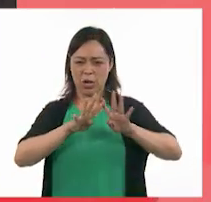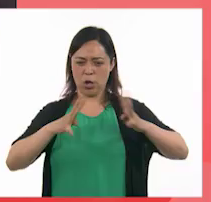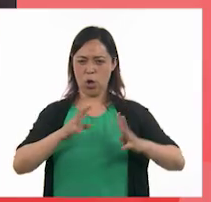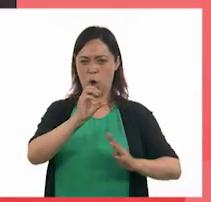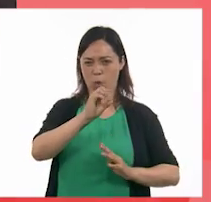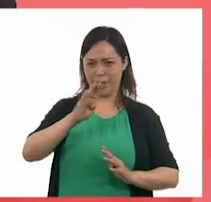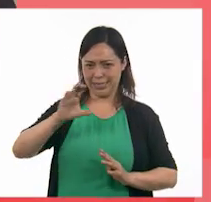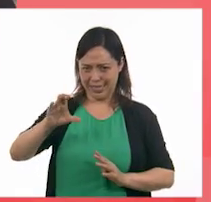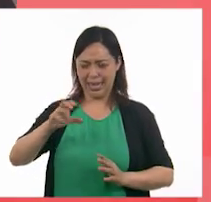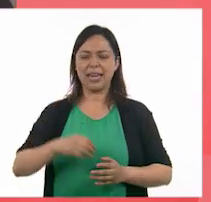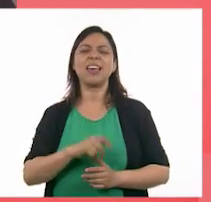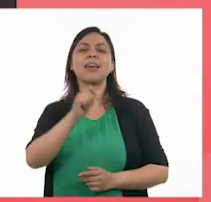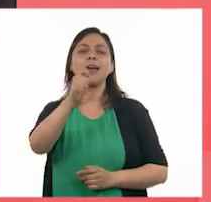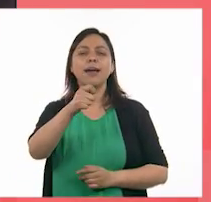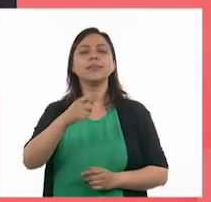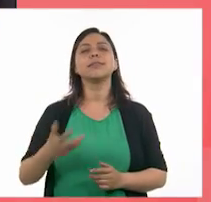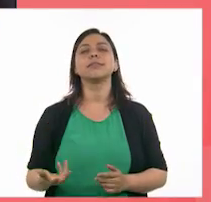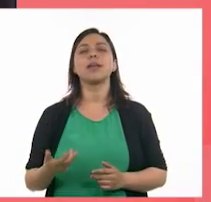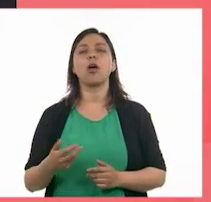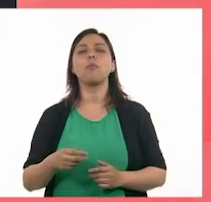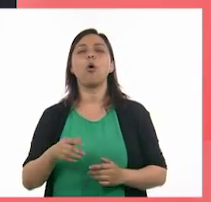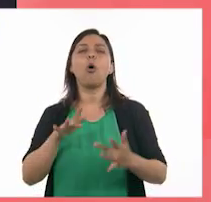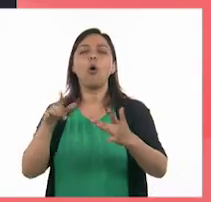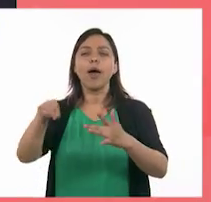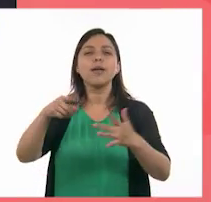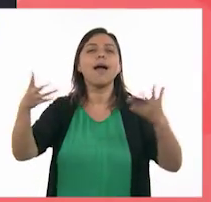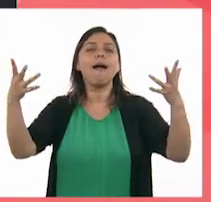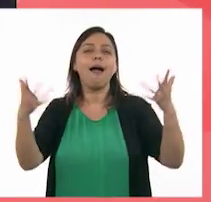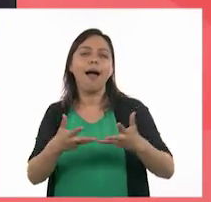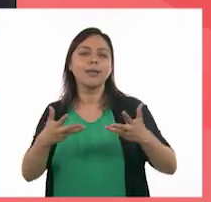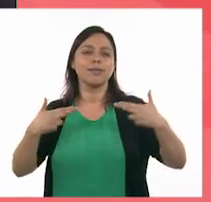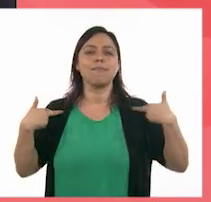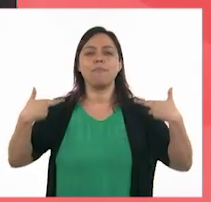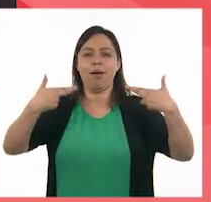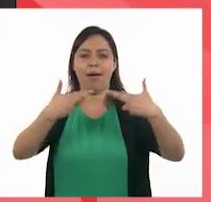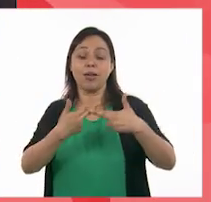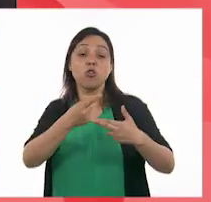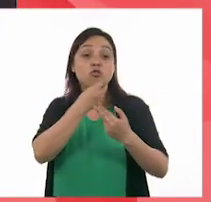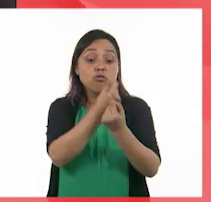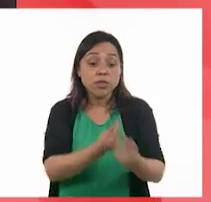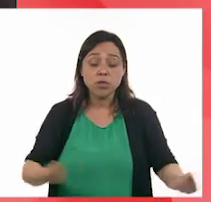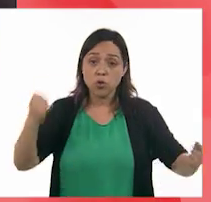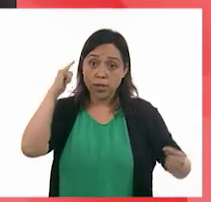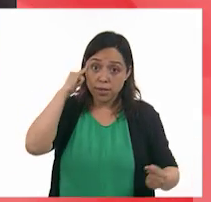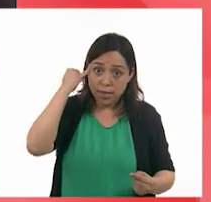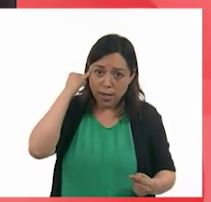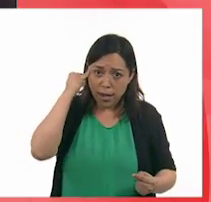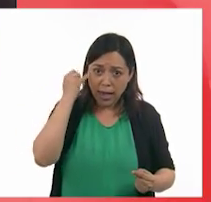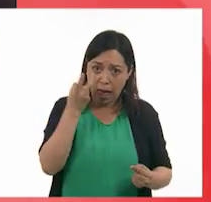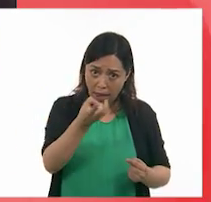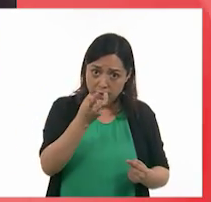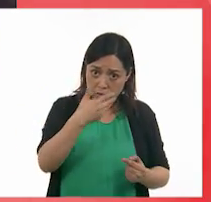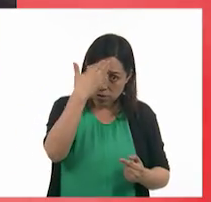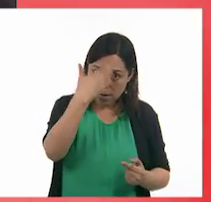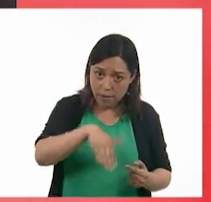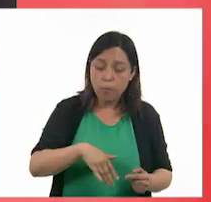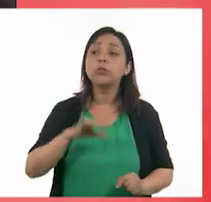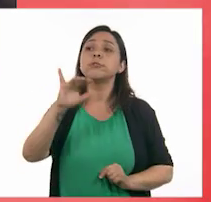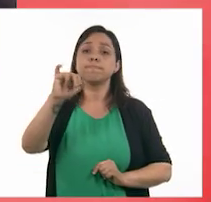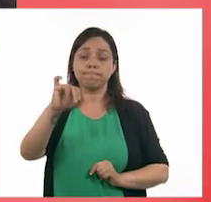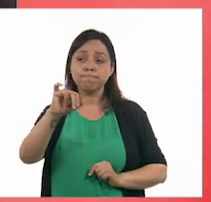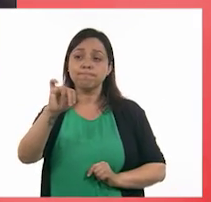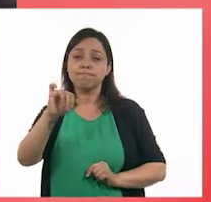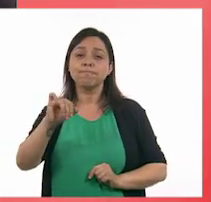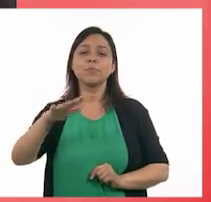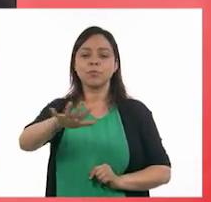redes tenemos, o bueno, en este trabajo que están realizando con niños indígenas. Platíquenos, licenciada. Bueno, estamos trabajando en